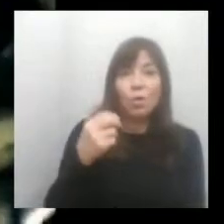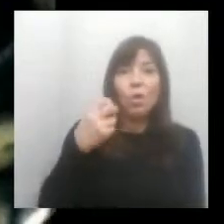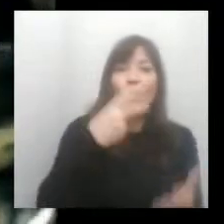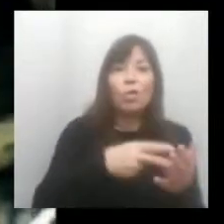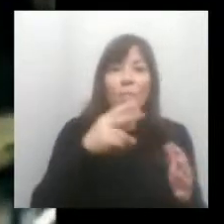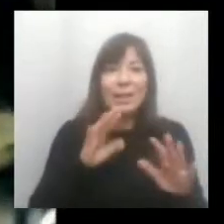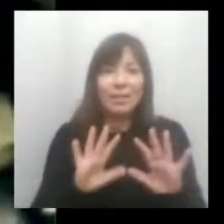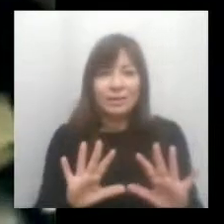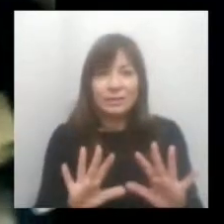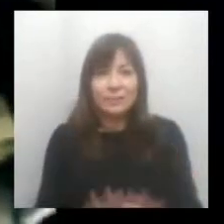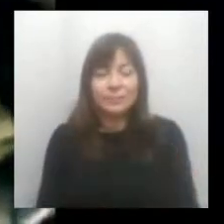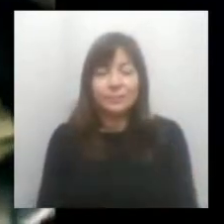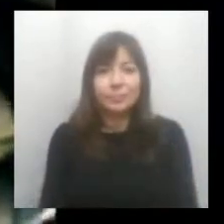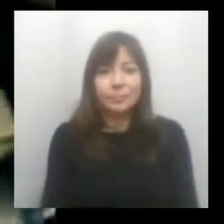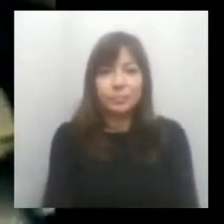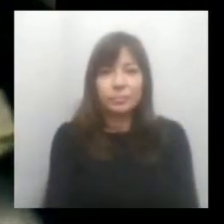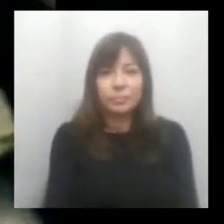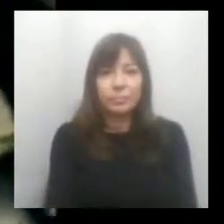2010.